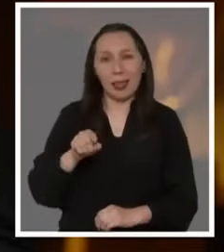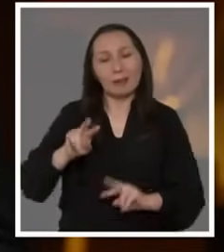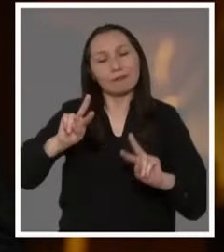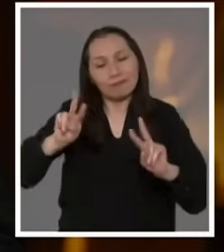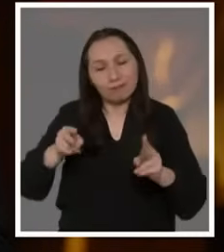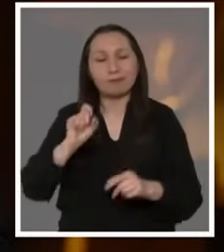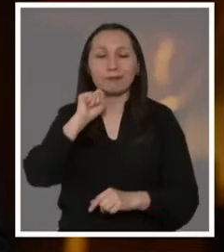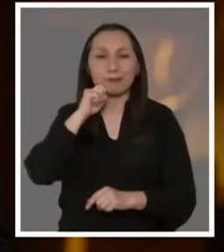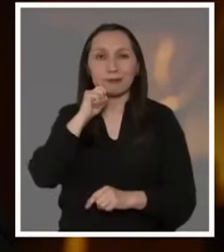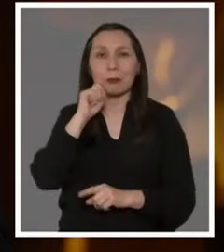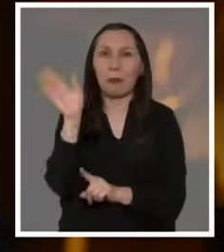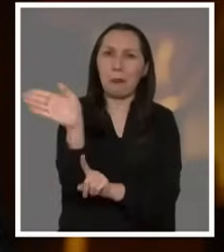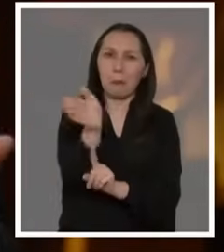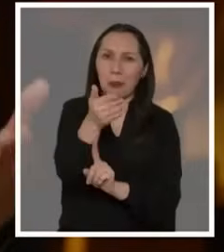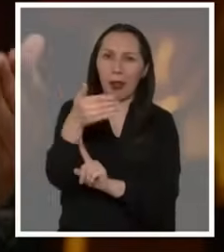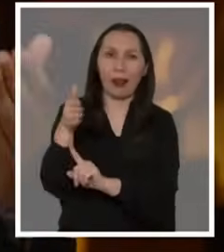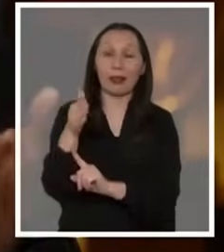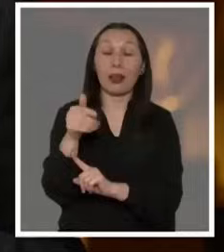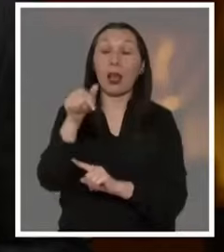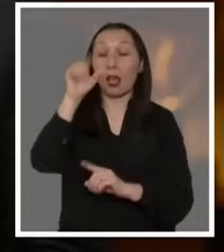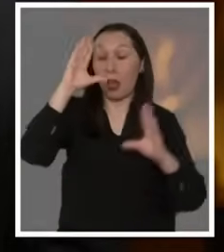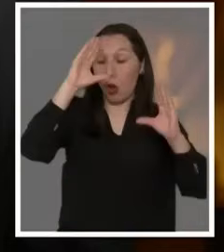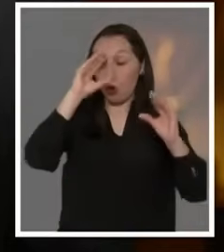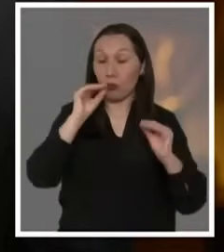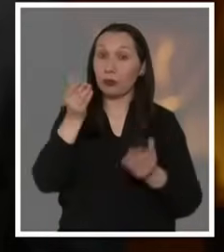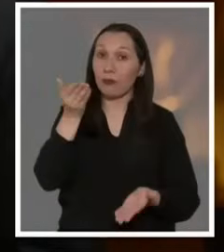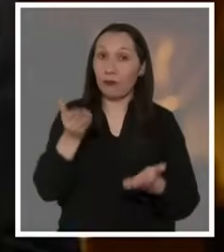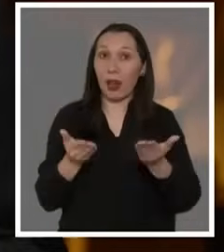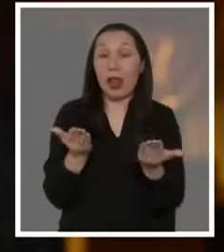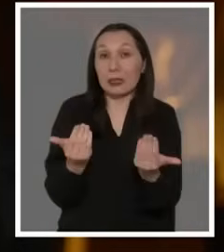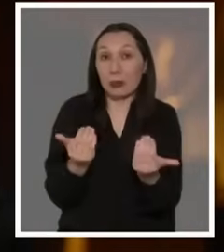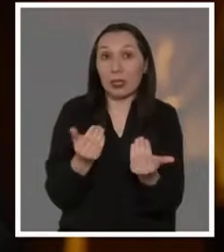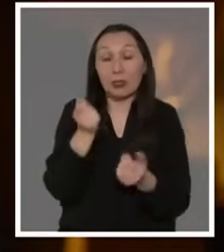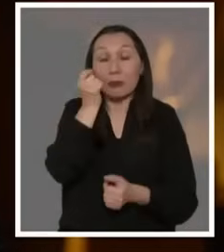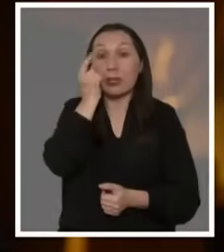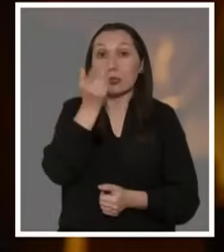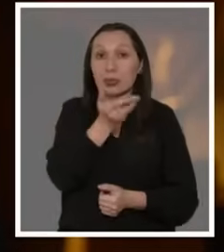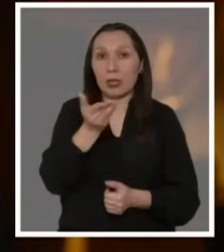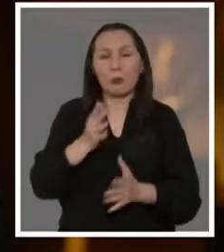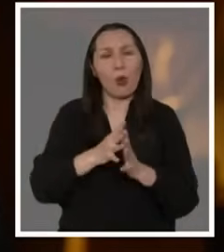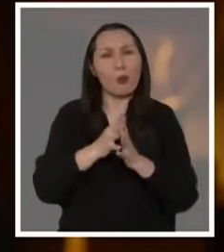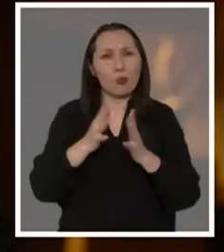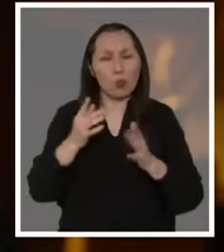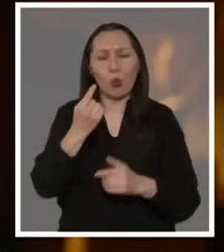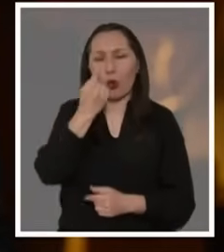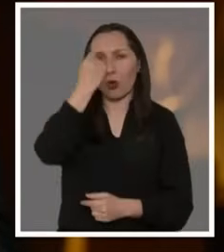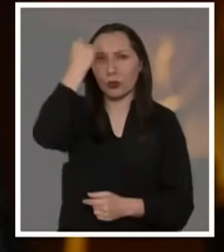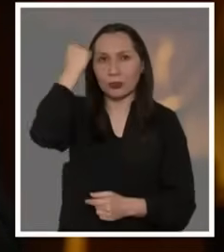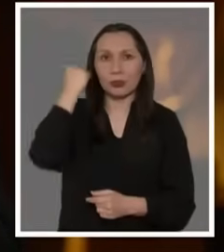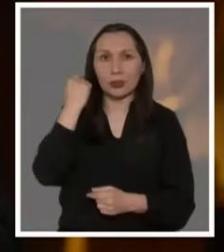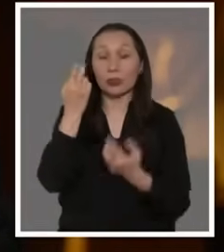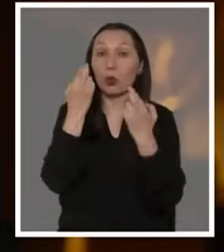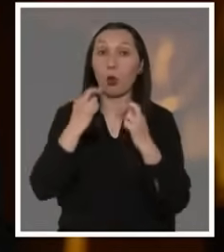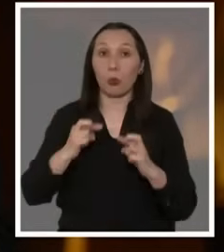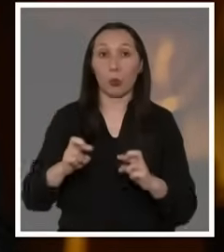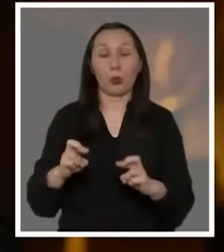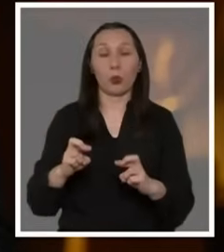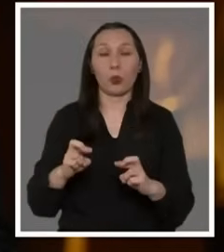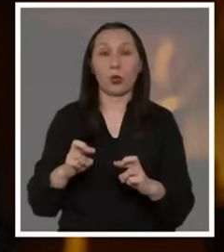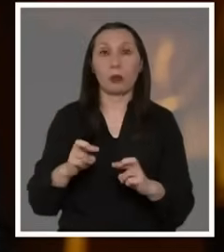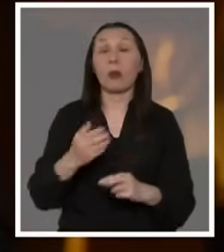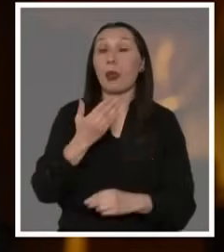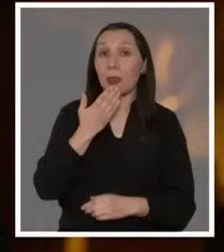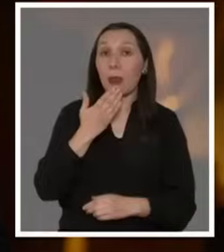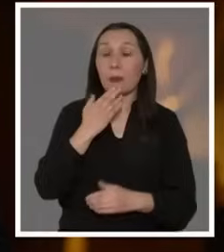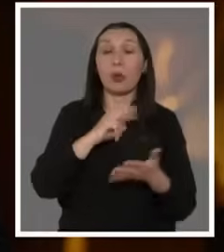hacer patria. En esta noche de balances y de esperanzas, quiero que sepan también que estoy muy consciente de las oportunidades,